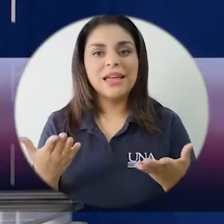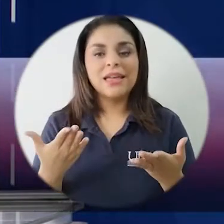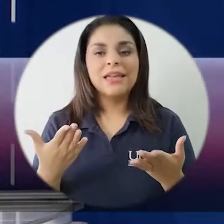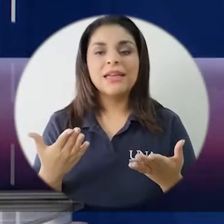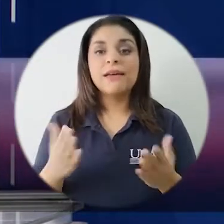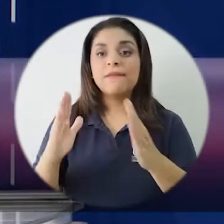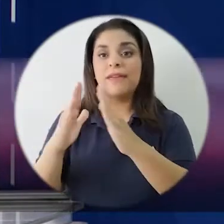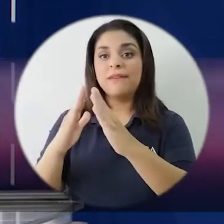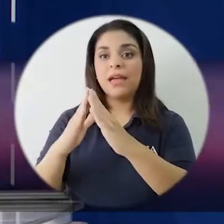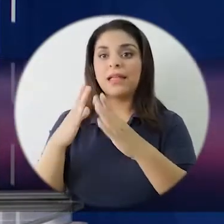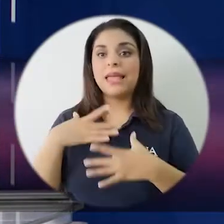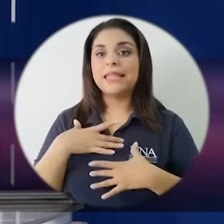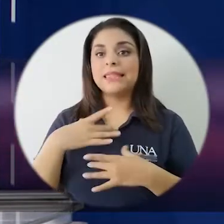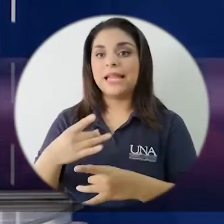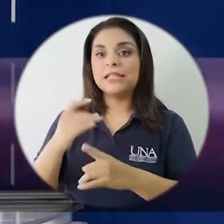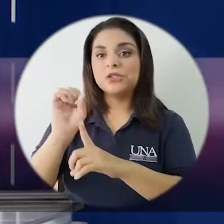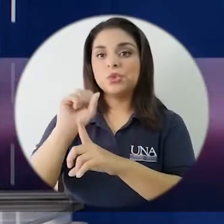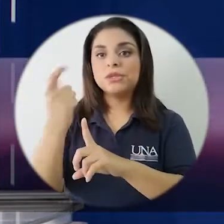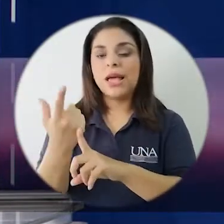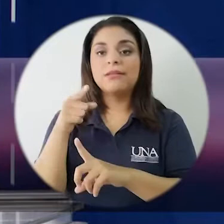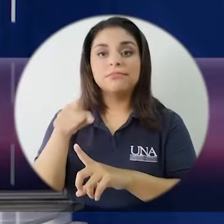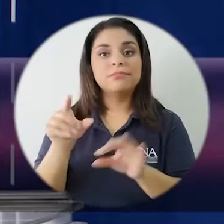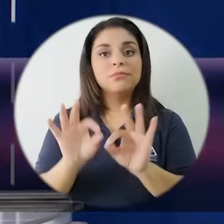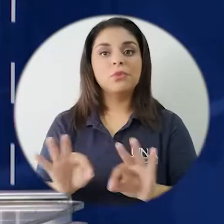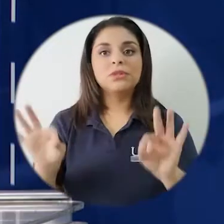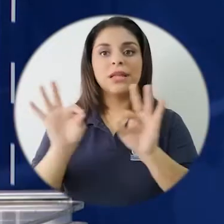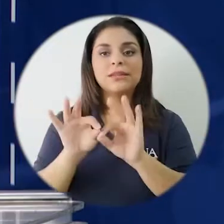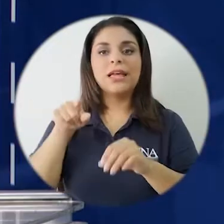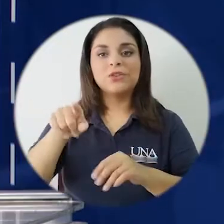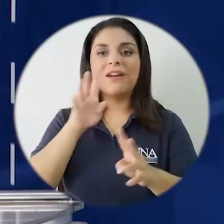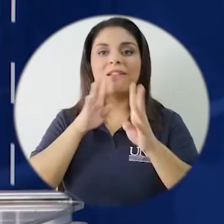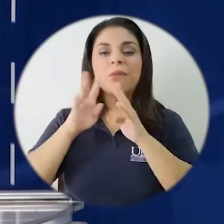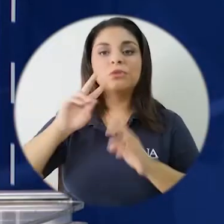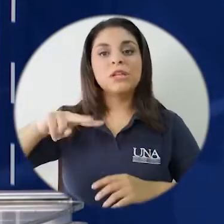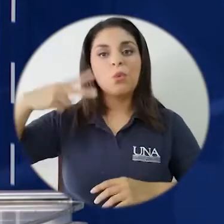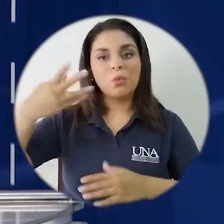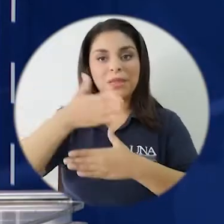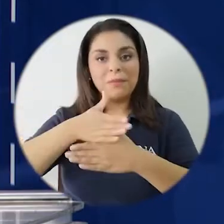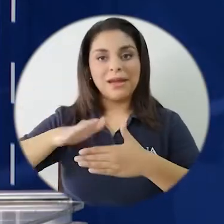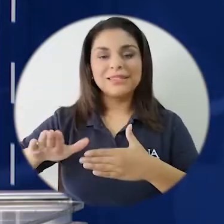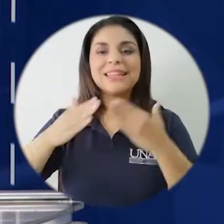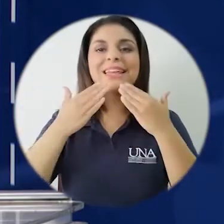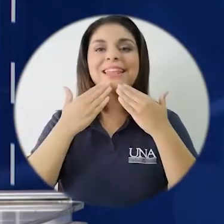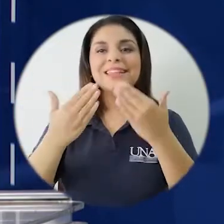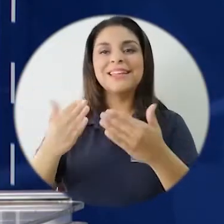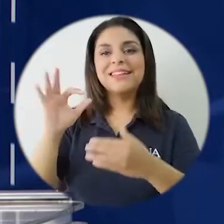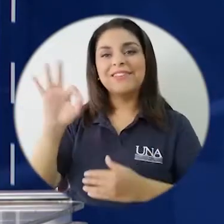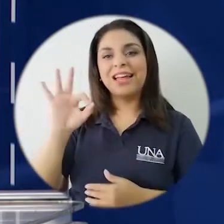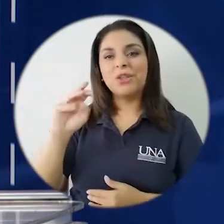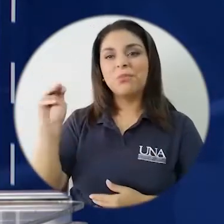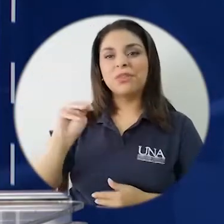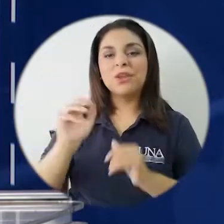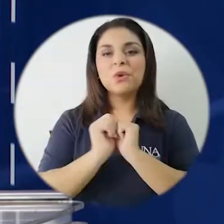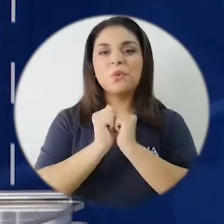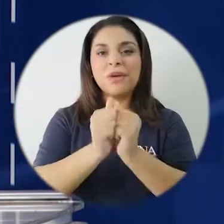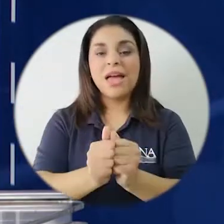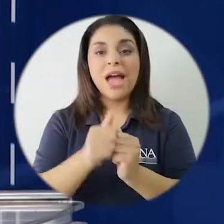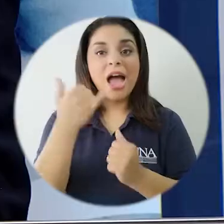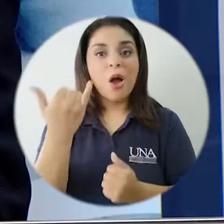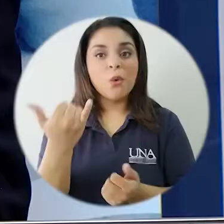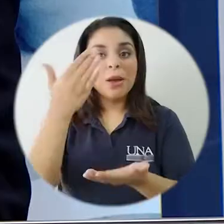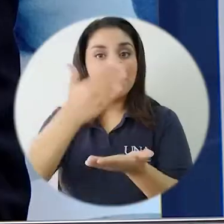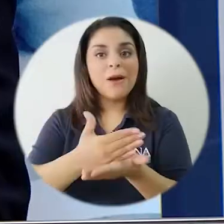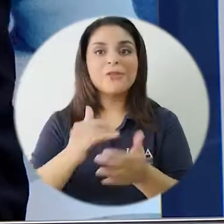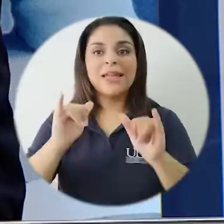de la vivienda de interés social cobra una importancia fundamental, que lo vamos a hablar en el siguiente bloque. Muchas gracias a Fernando Montero